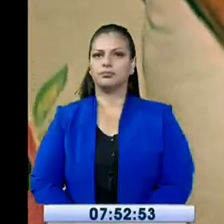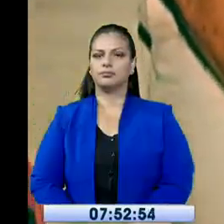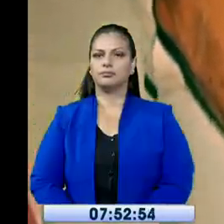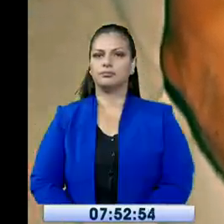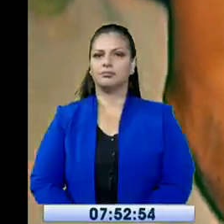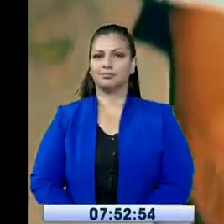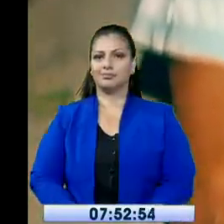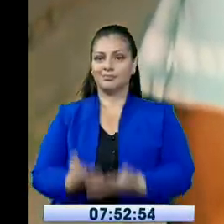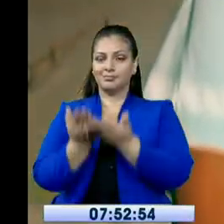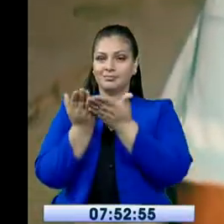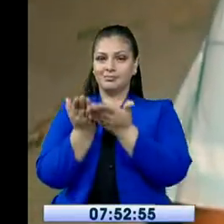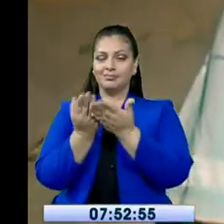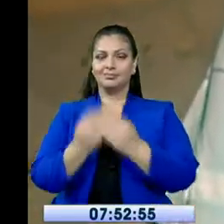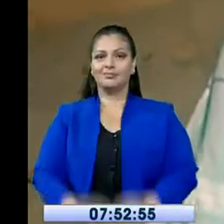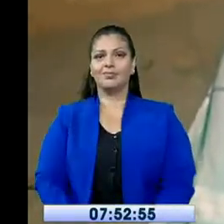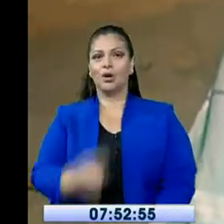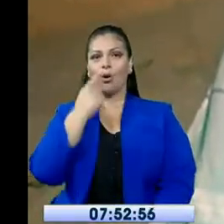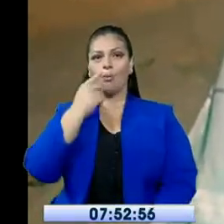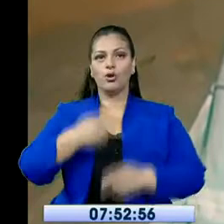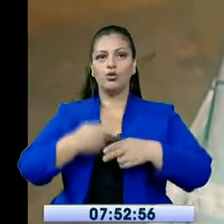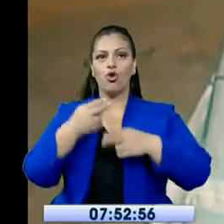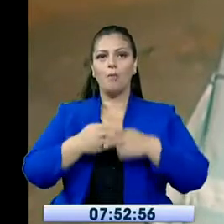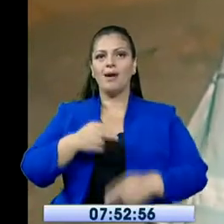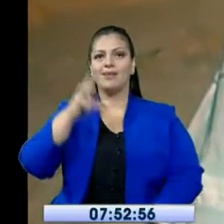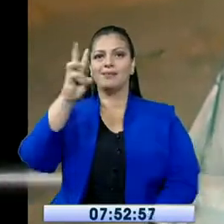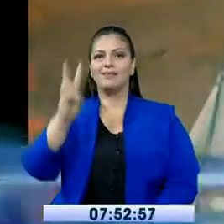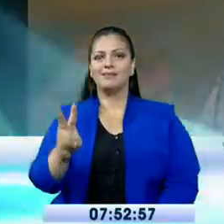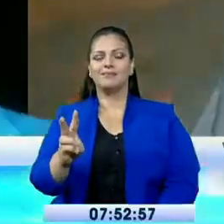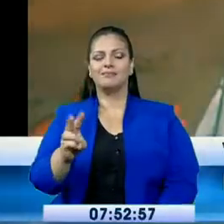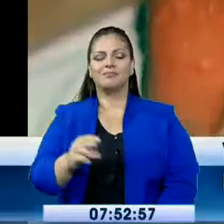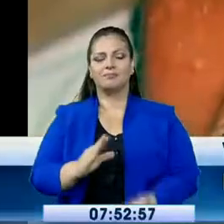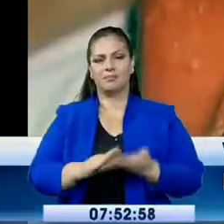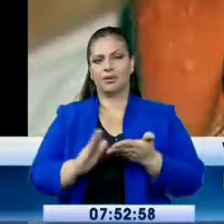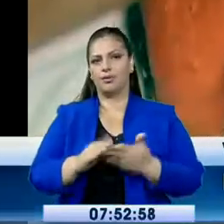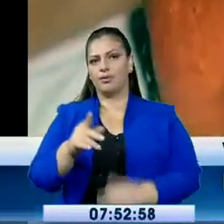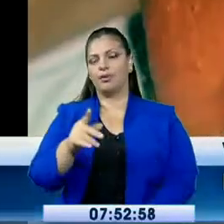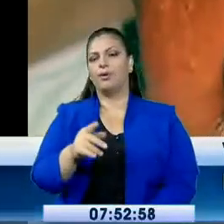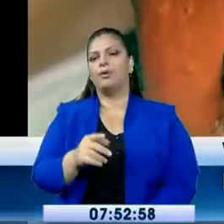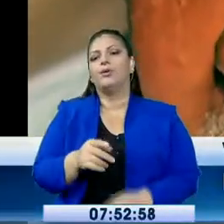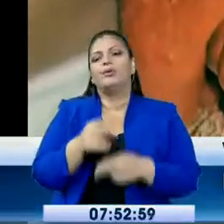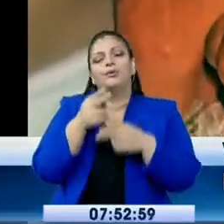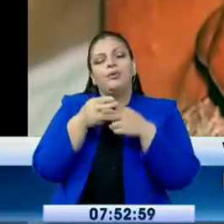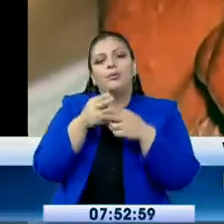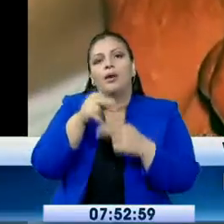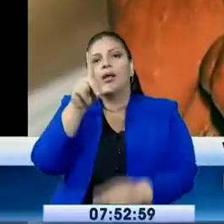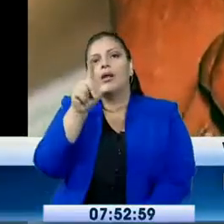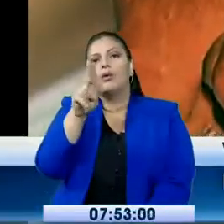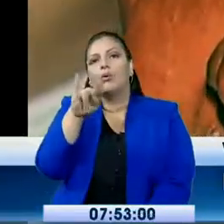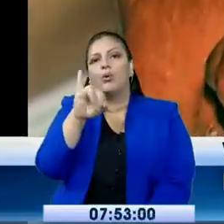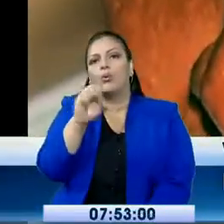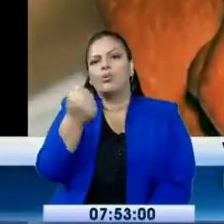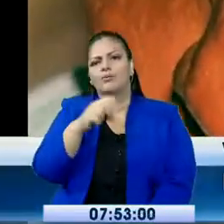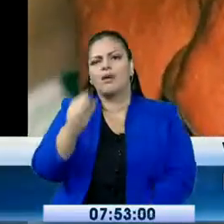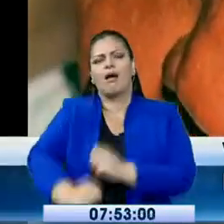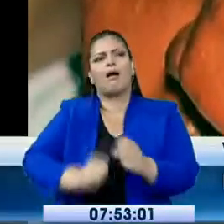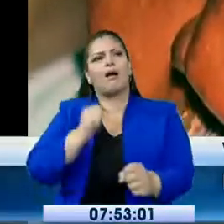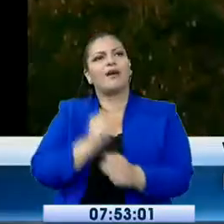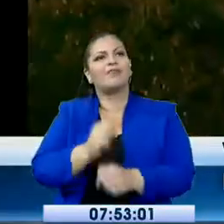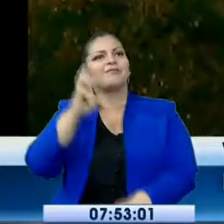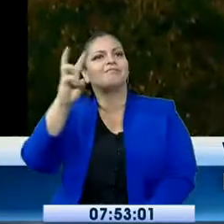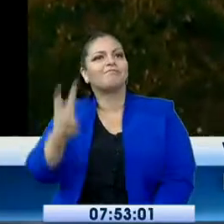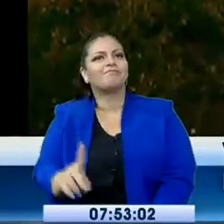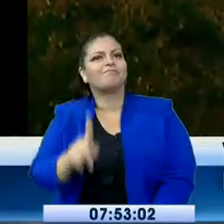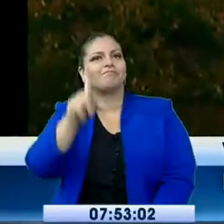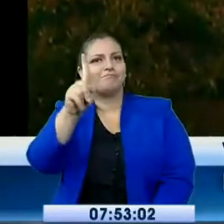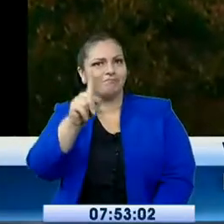Tiene 64 años y ningún brazo familiar que lo ampare. Luis Humberto cuenta que el padre de un sobrino le encargó el cuidado de